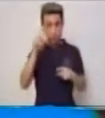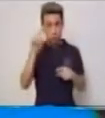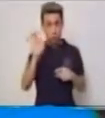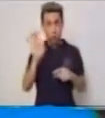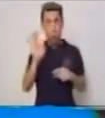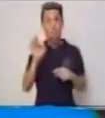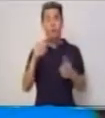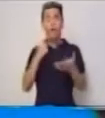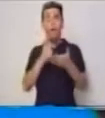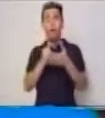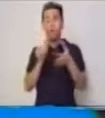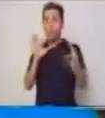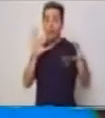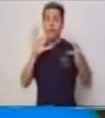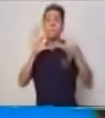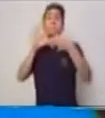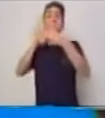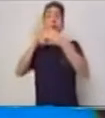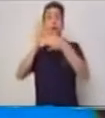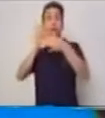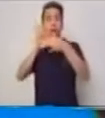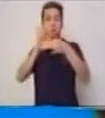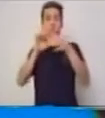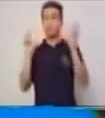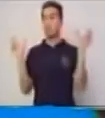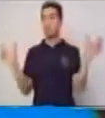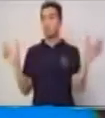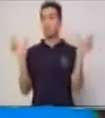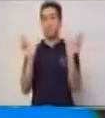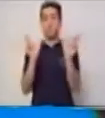ejemplo.